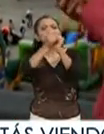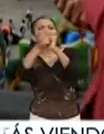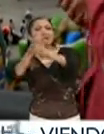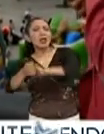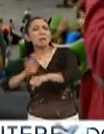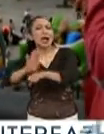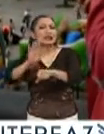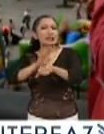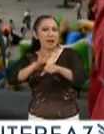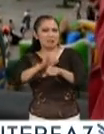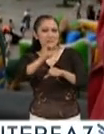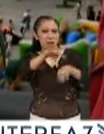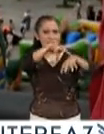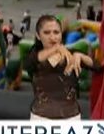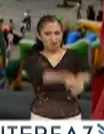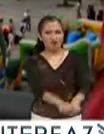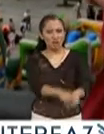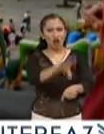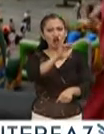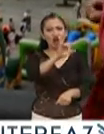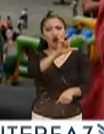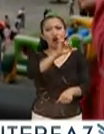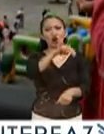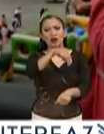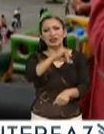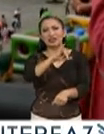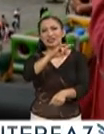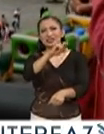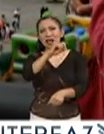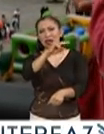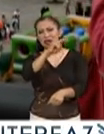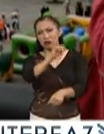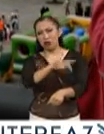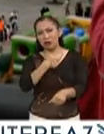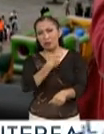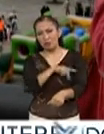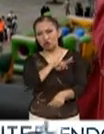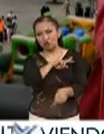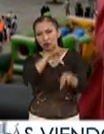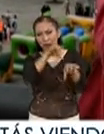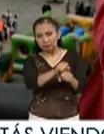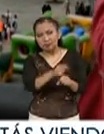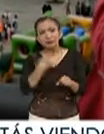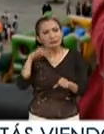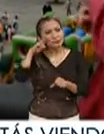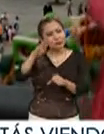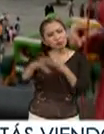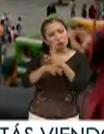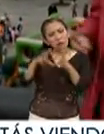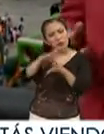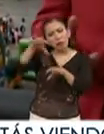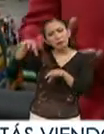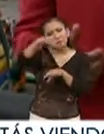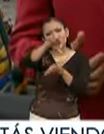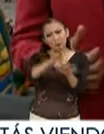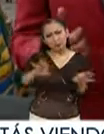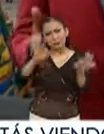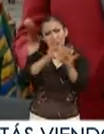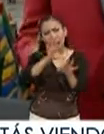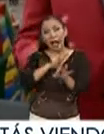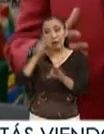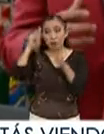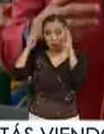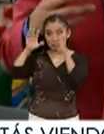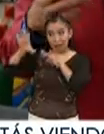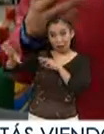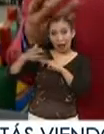de Brasil a partir de la colonización de Portugal, y vemos elementos muy importantes. También hay un